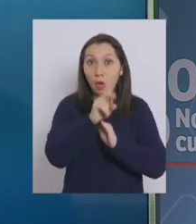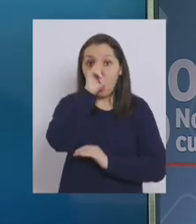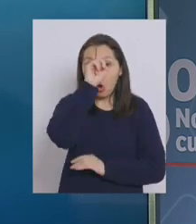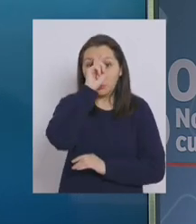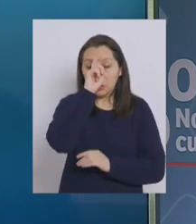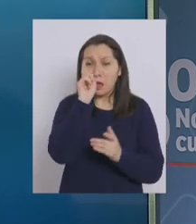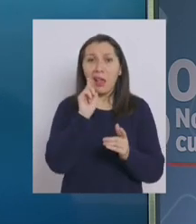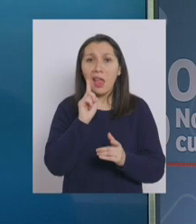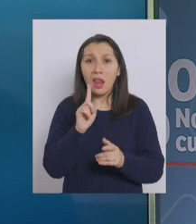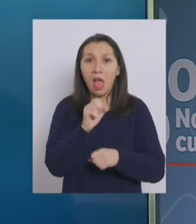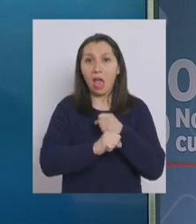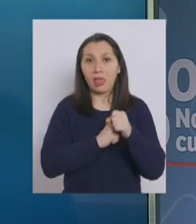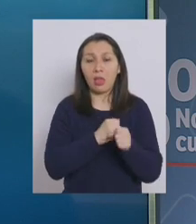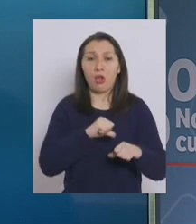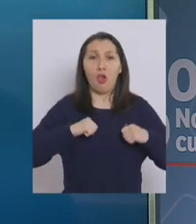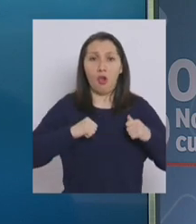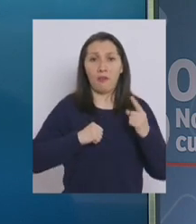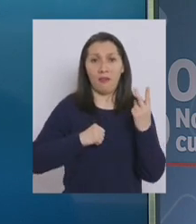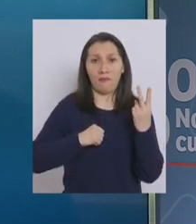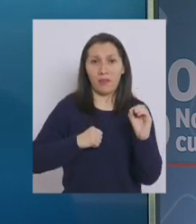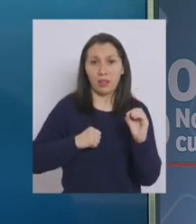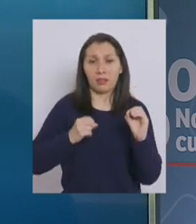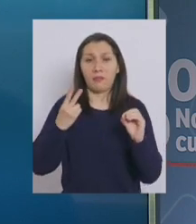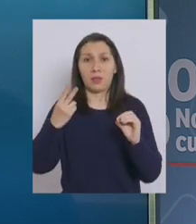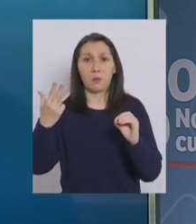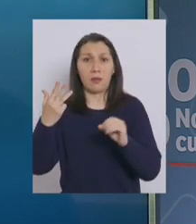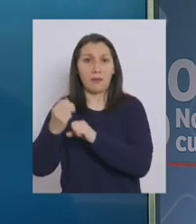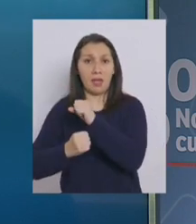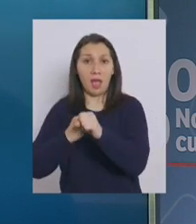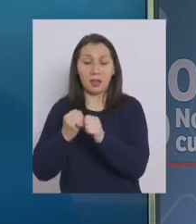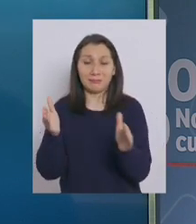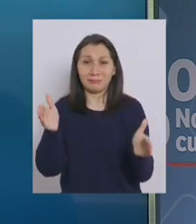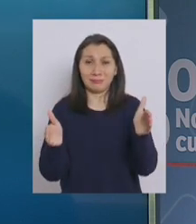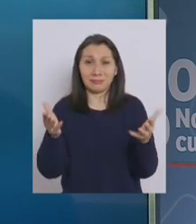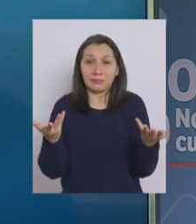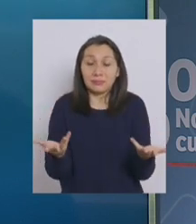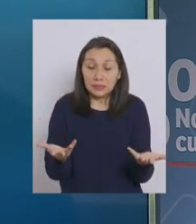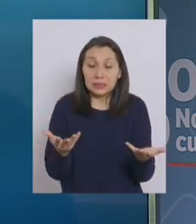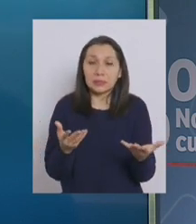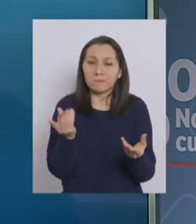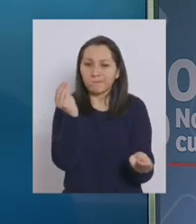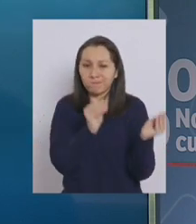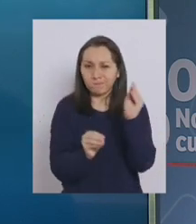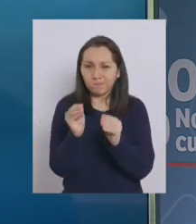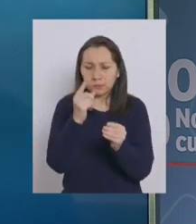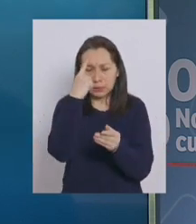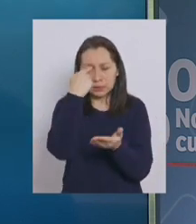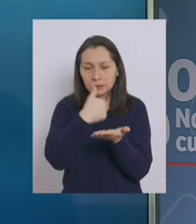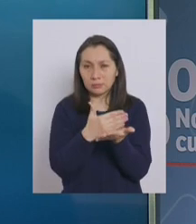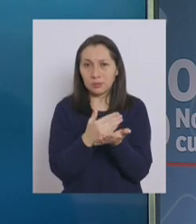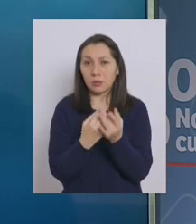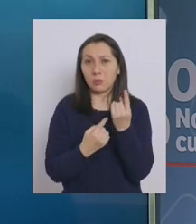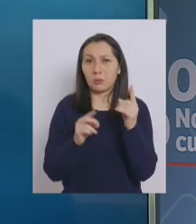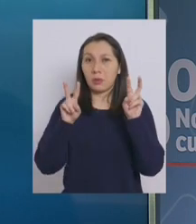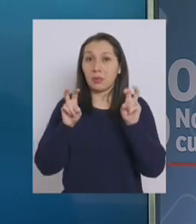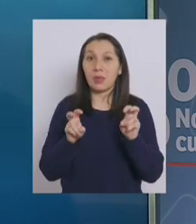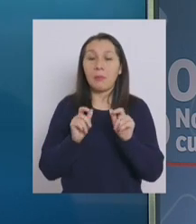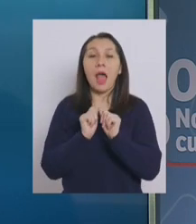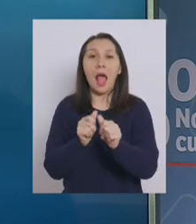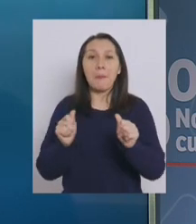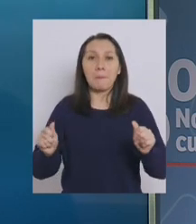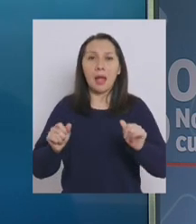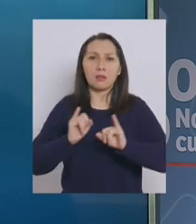día son jóvenes, de 20 a 29 años. Por lo tanto, hemos elaborado una serie de estrategias. Una de ellas son las